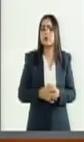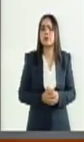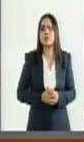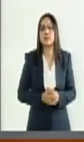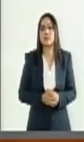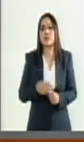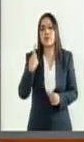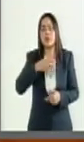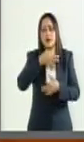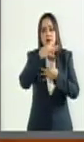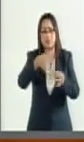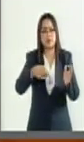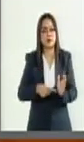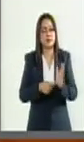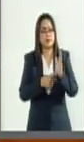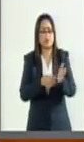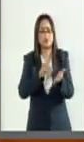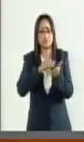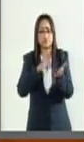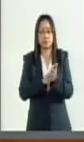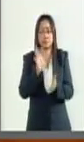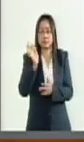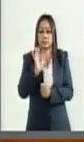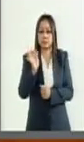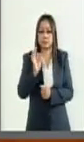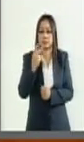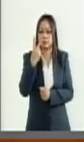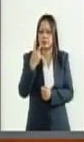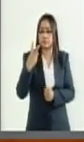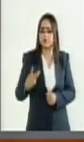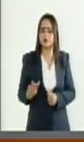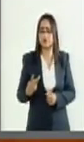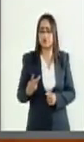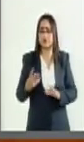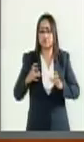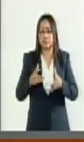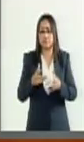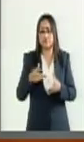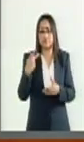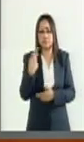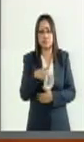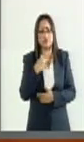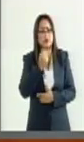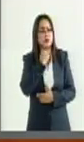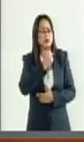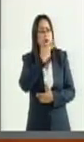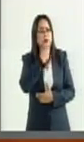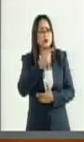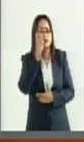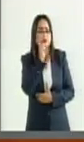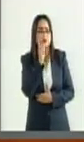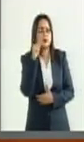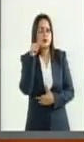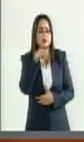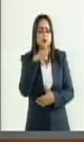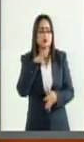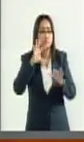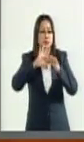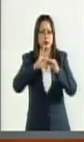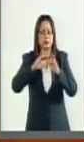convocatoria pública y la votación calificada de 2/3 partes de senadoras y senadores presentes en la